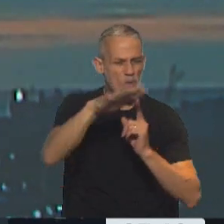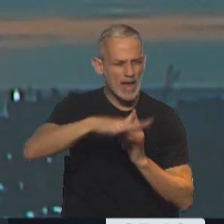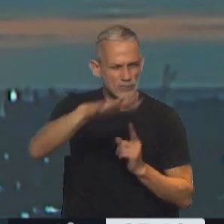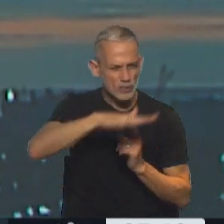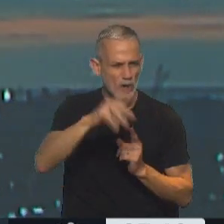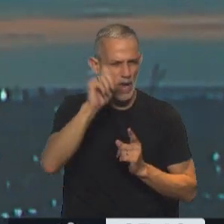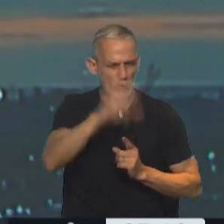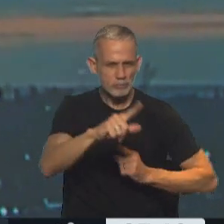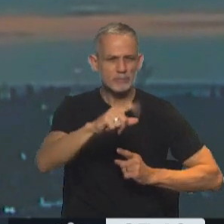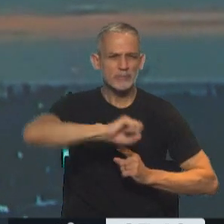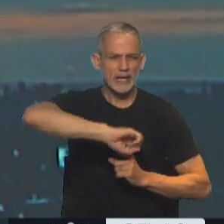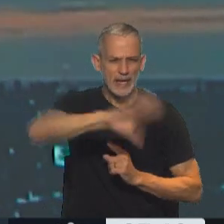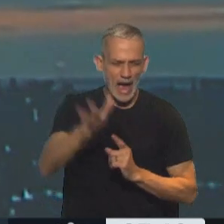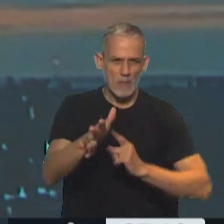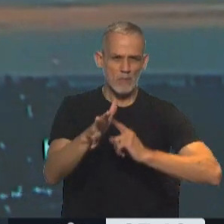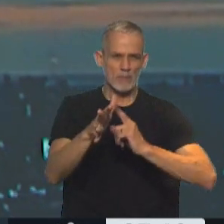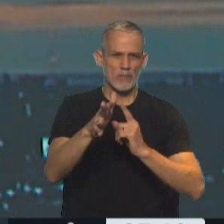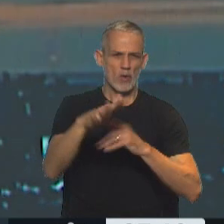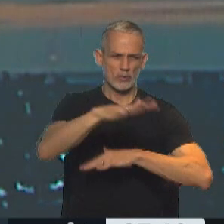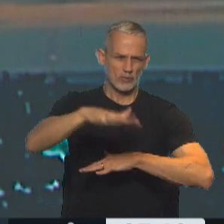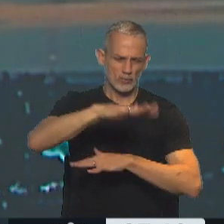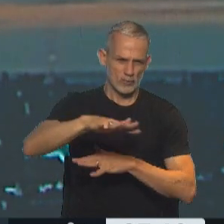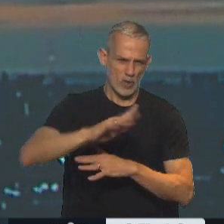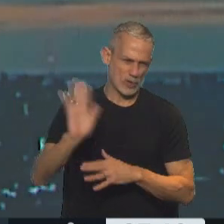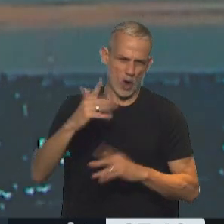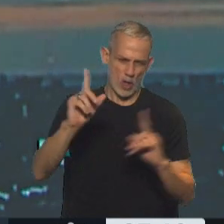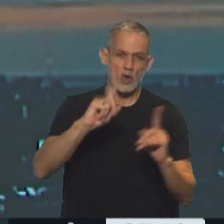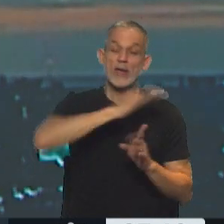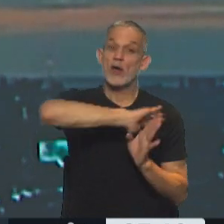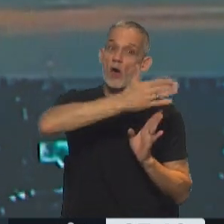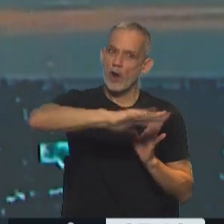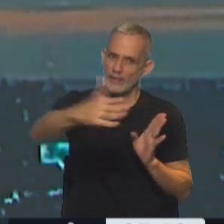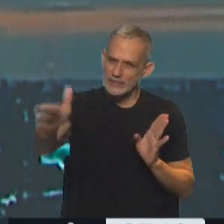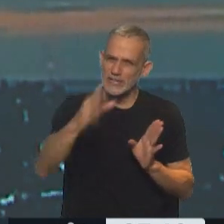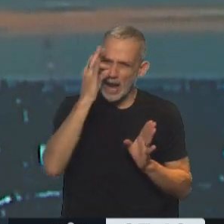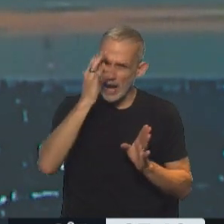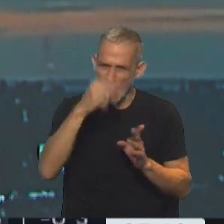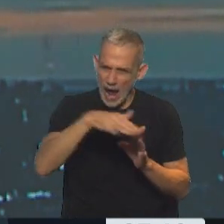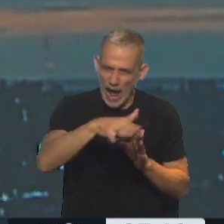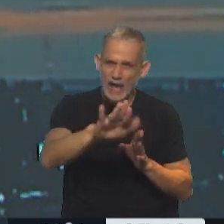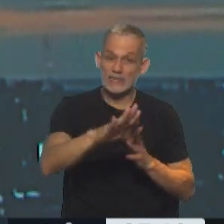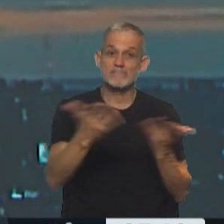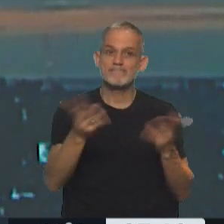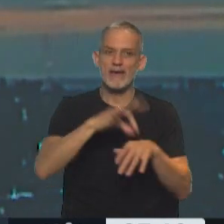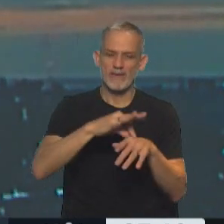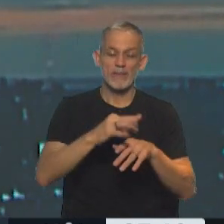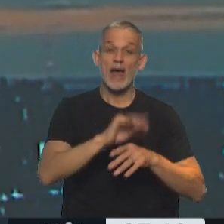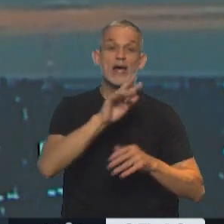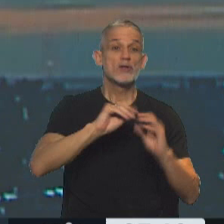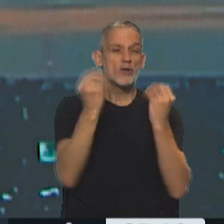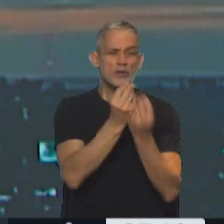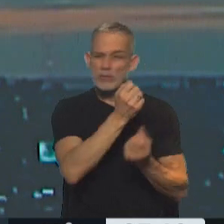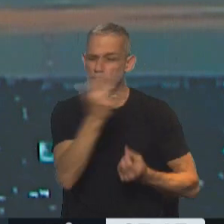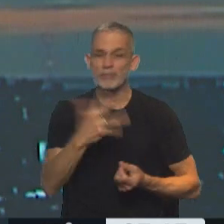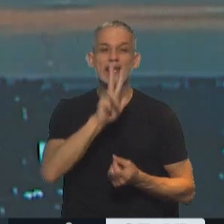decía, rural, en zonas rurales, y en zonas cordilleranas. Eso es lo que se sabe de la enfermedad. Son 32 los casos que se han dado en